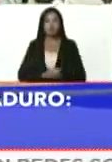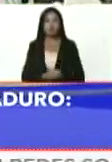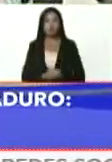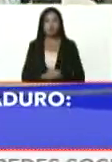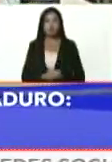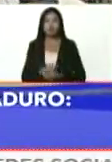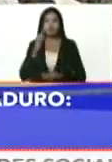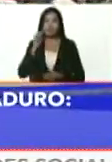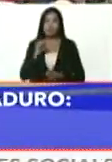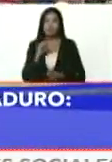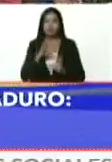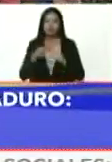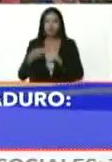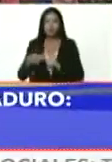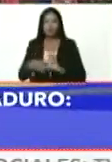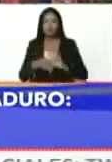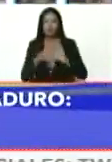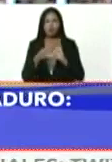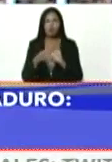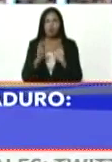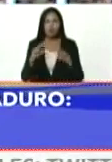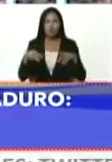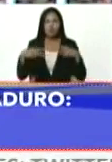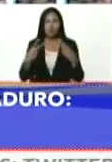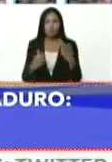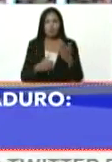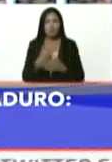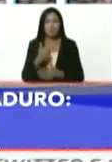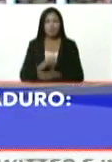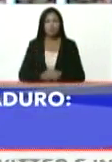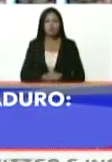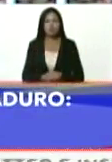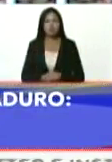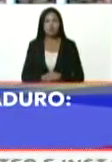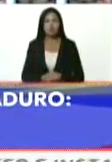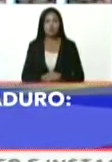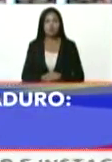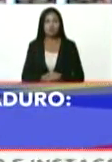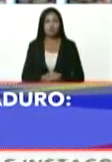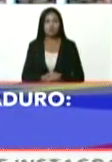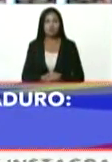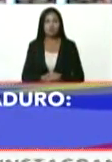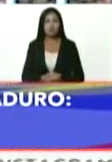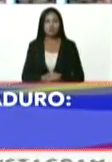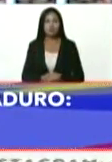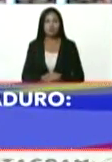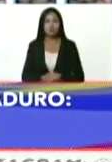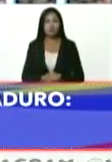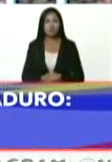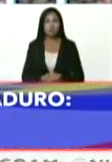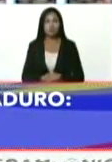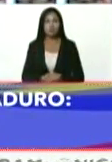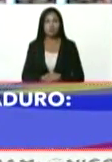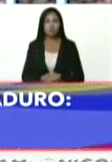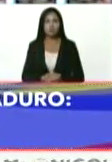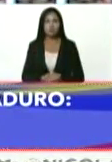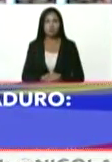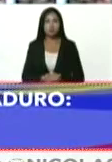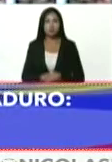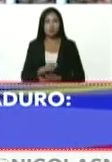tienen que encadenarse, multiplicarse, expandirse. Aquí está la ministra Gabriela